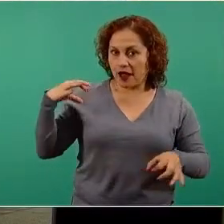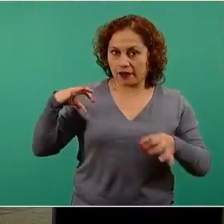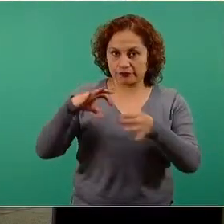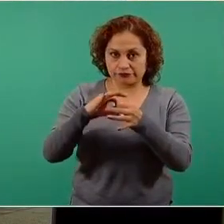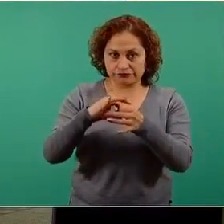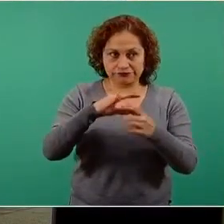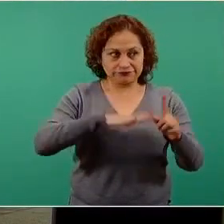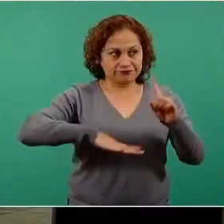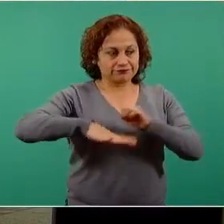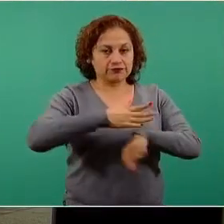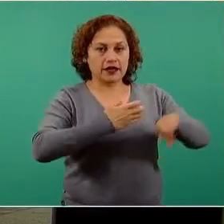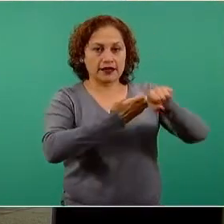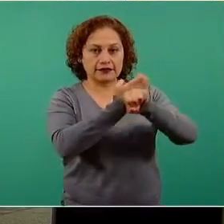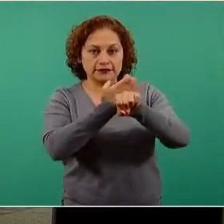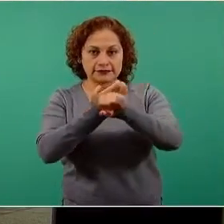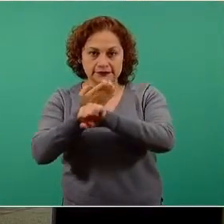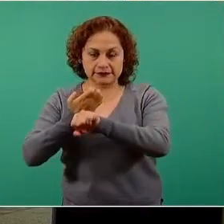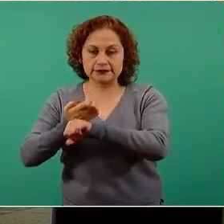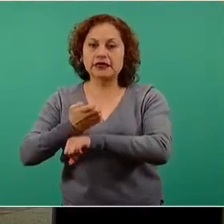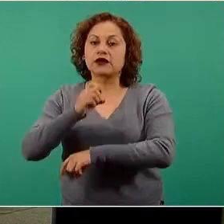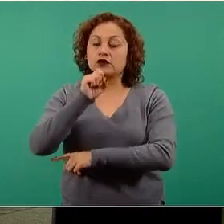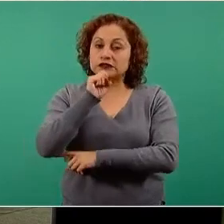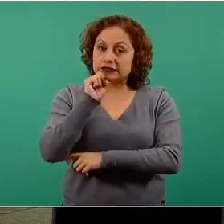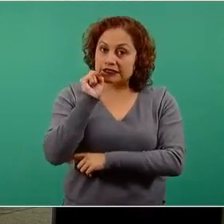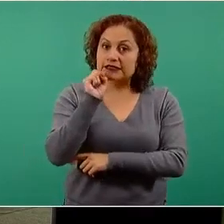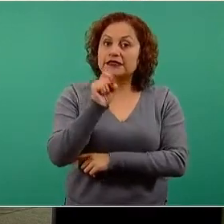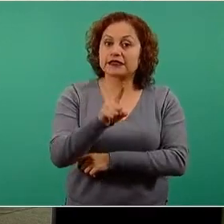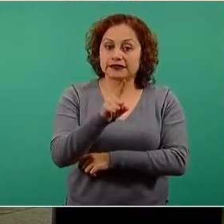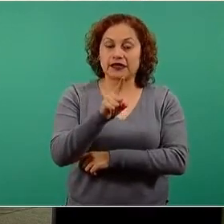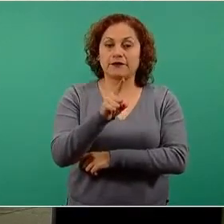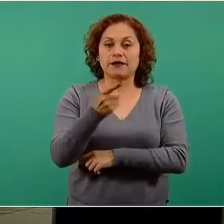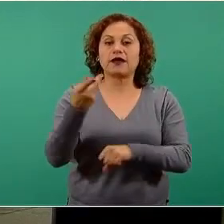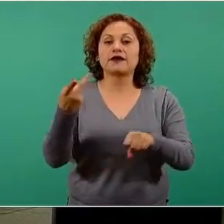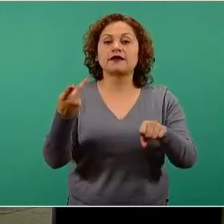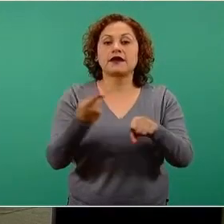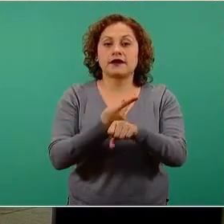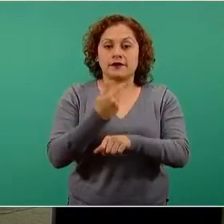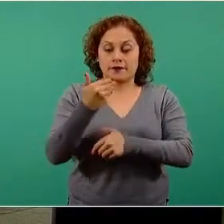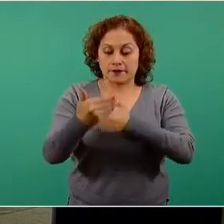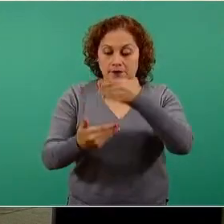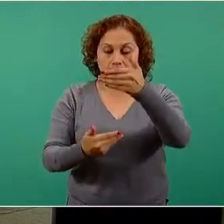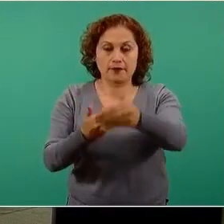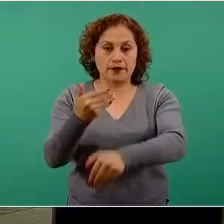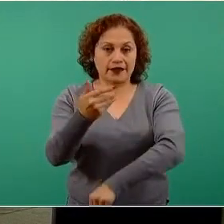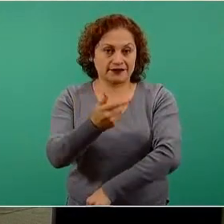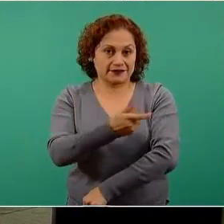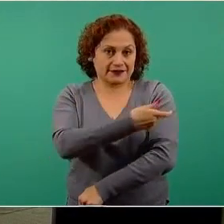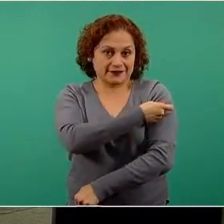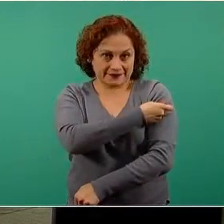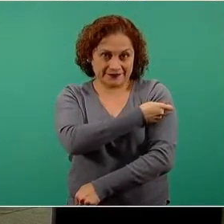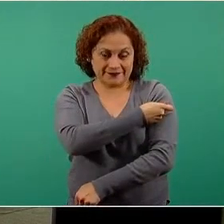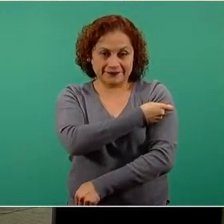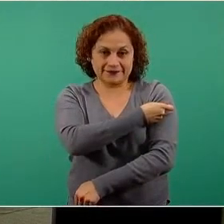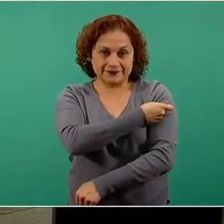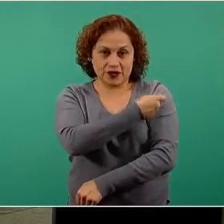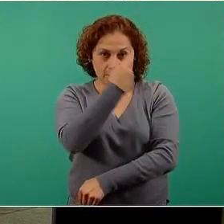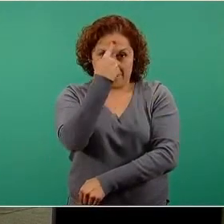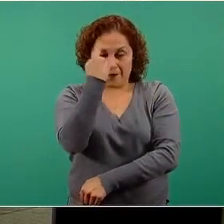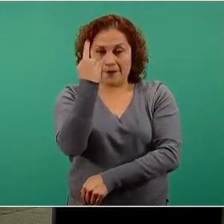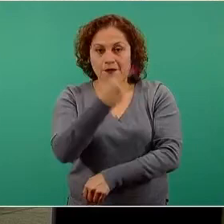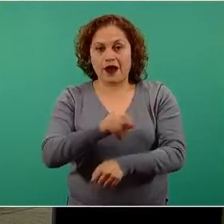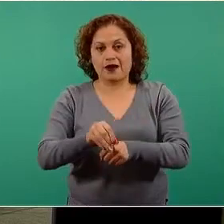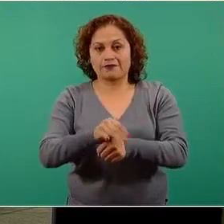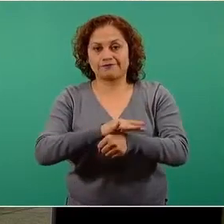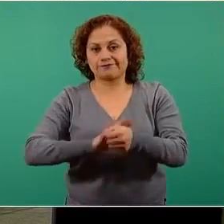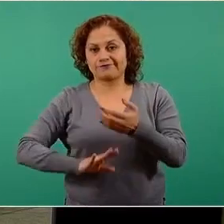el estado que guarda el avance de la estrategia operativa de la Política Nacional de Vacunación contra el virus